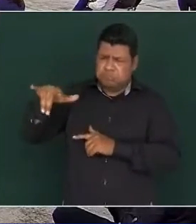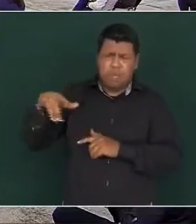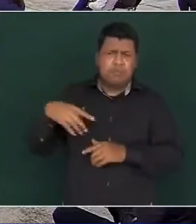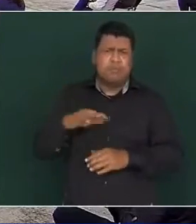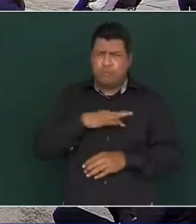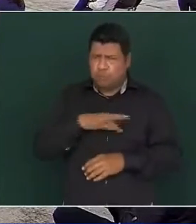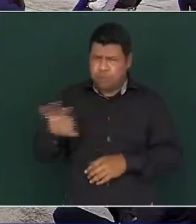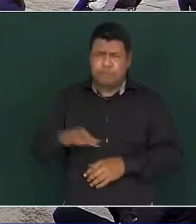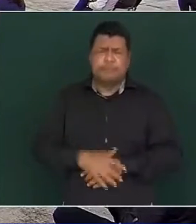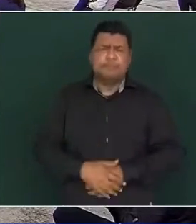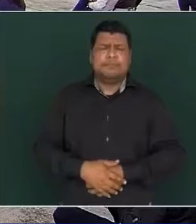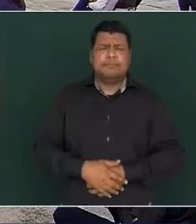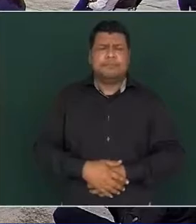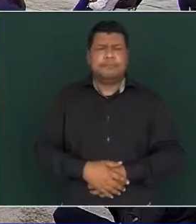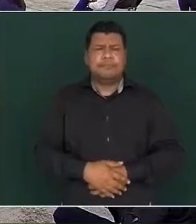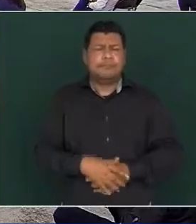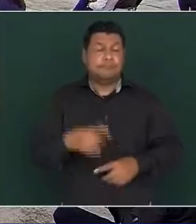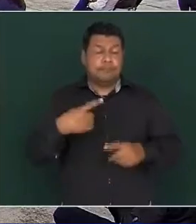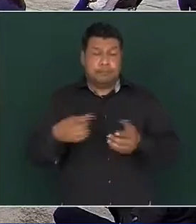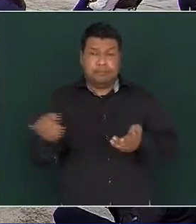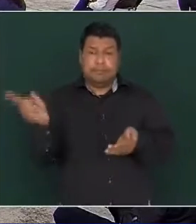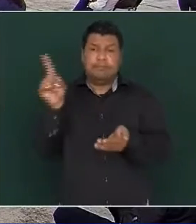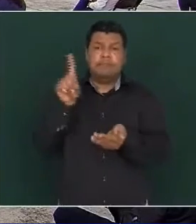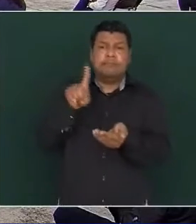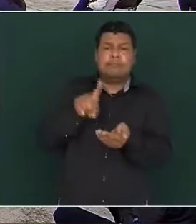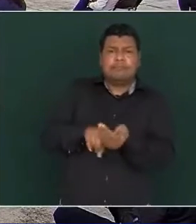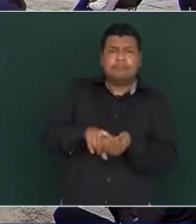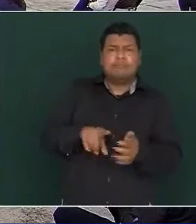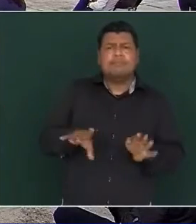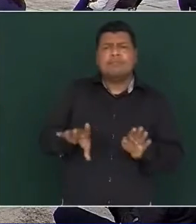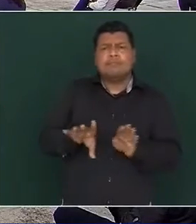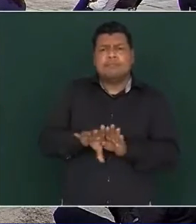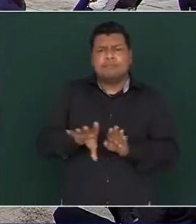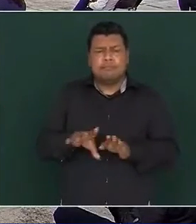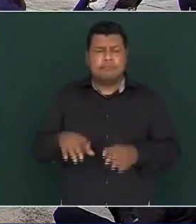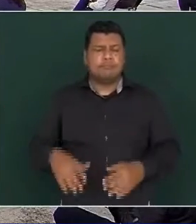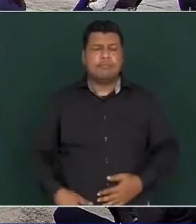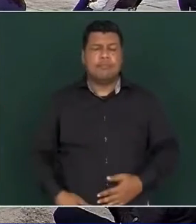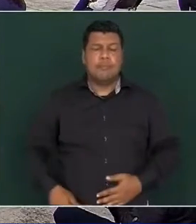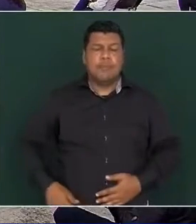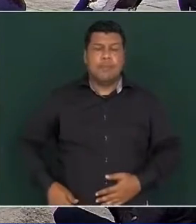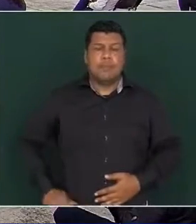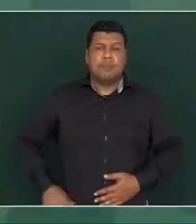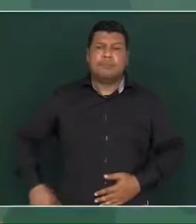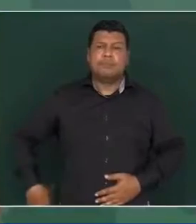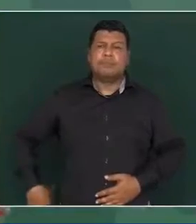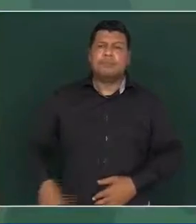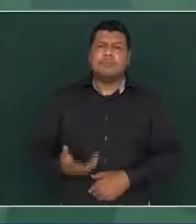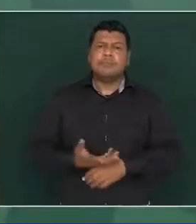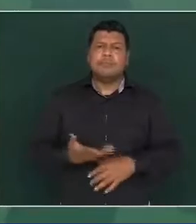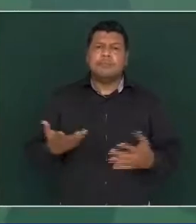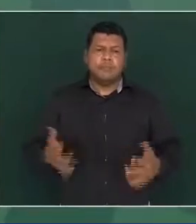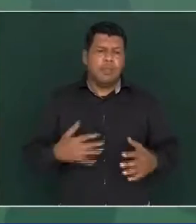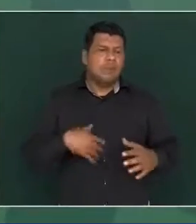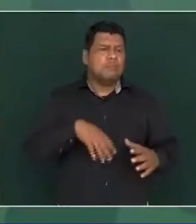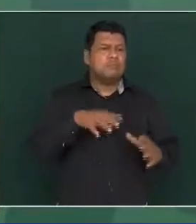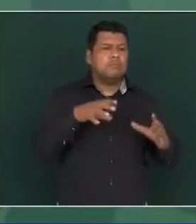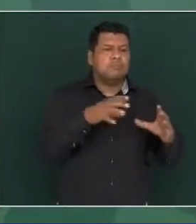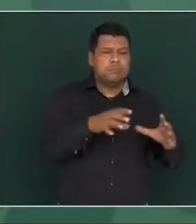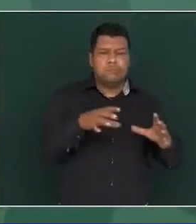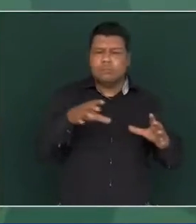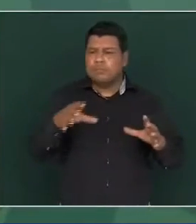Y bueno, toda la parte en interior, ahorita estamos en el proceso de la asignación de espacios